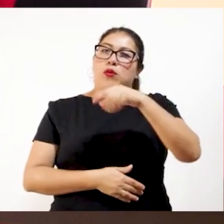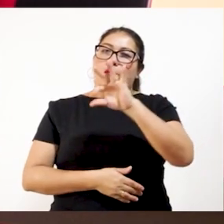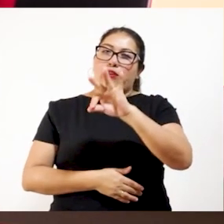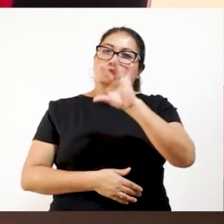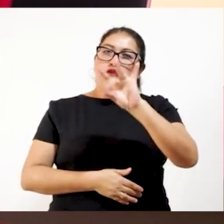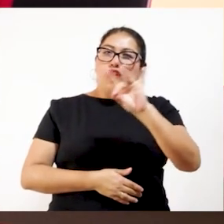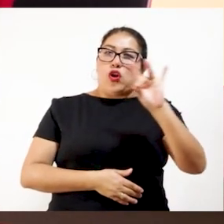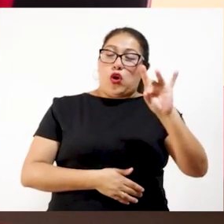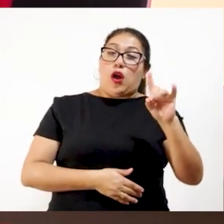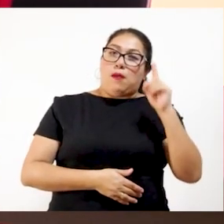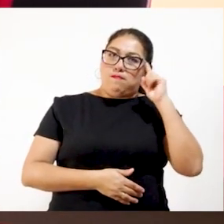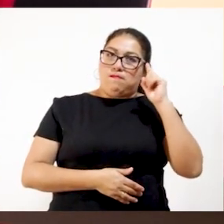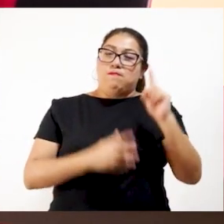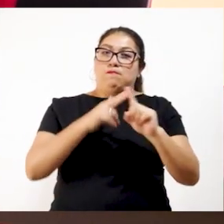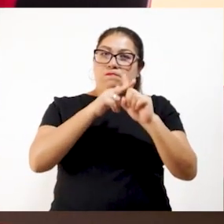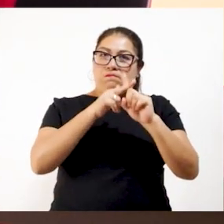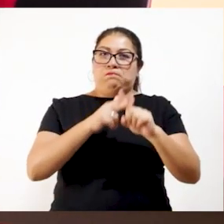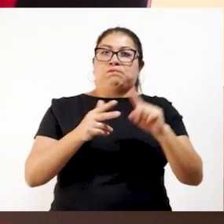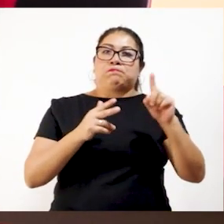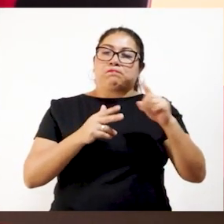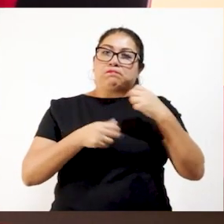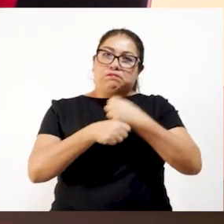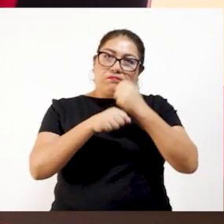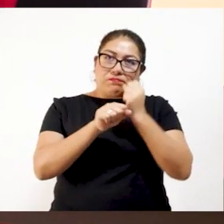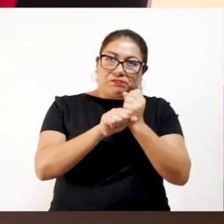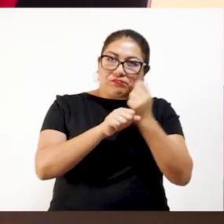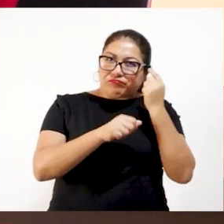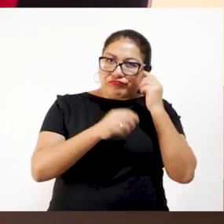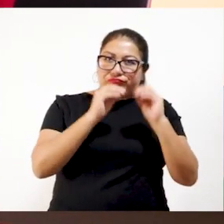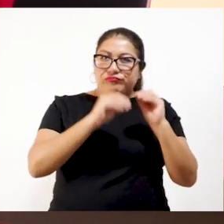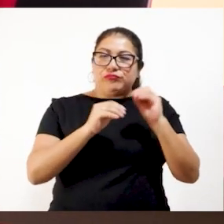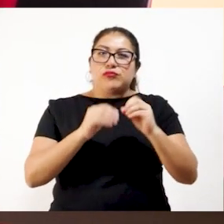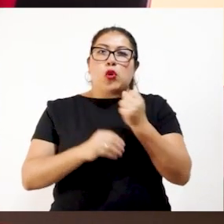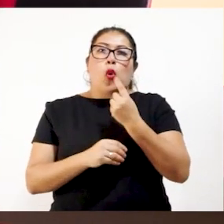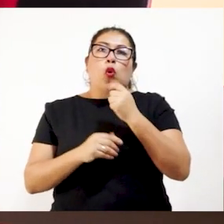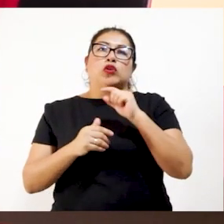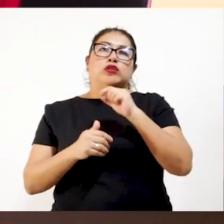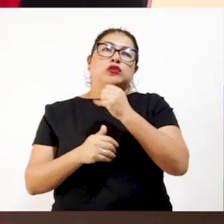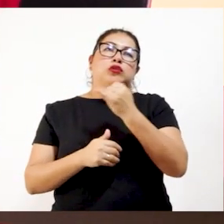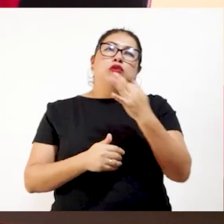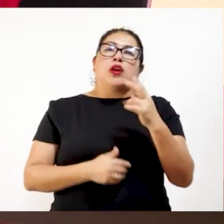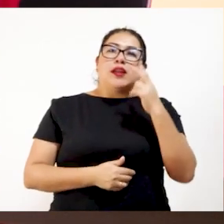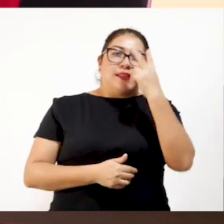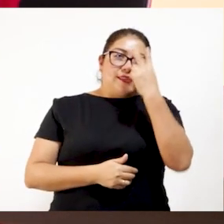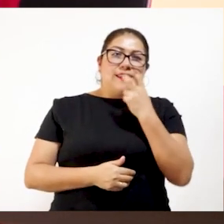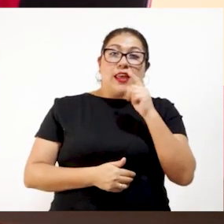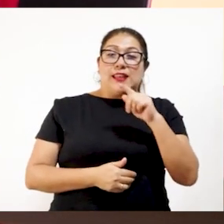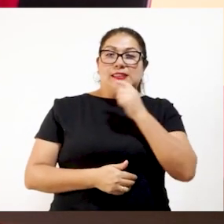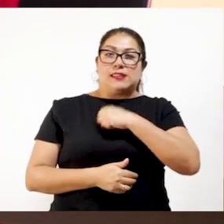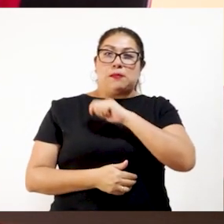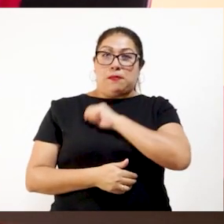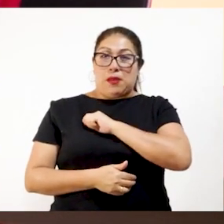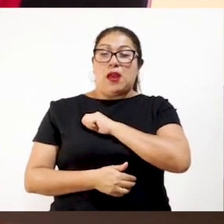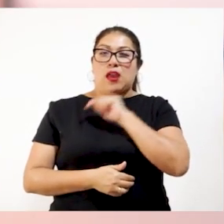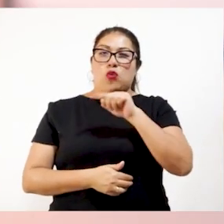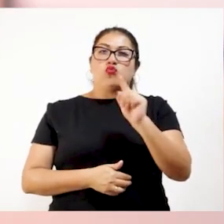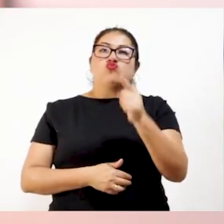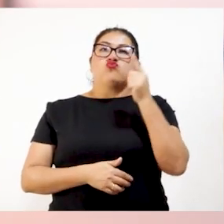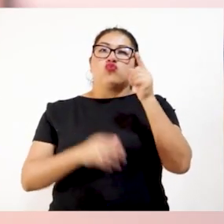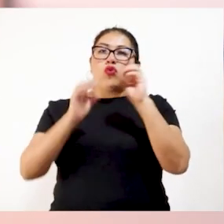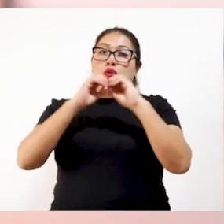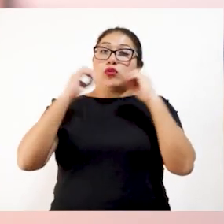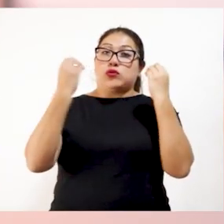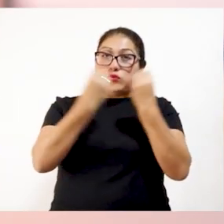año 1998. Es creada por la ONCE, por la Organización Nacional de Ciegos de España,